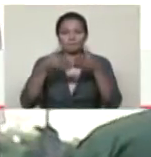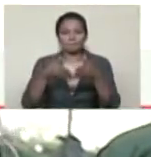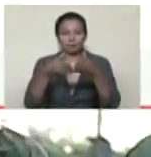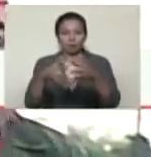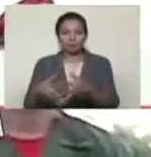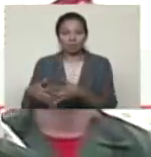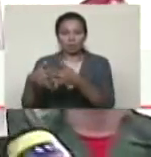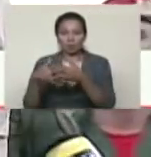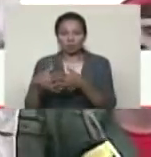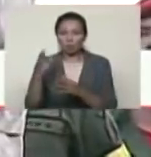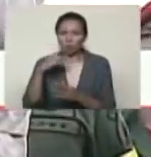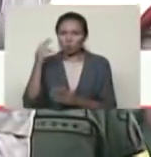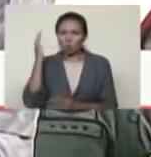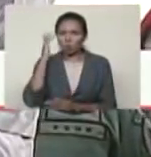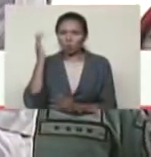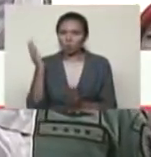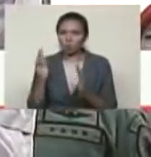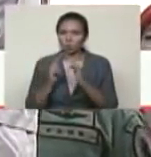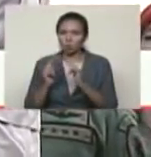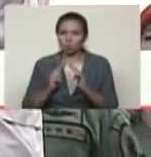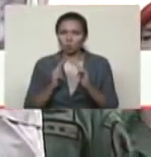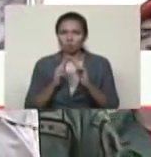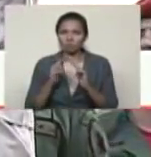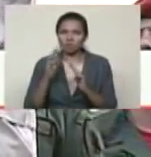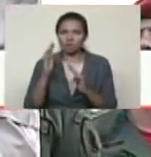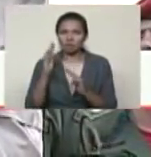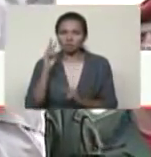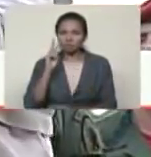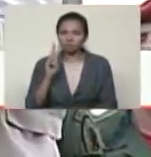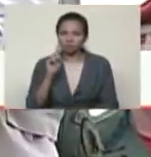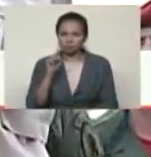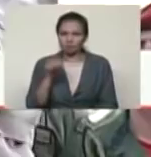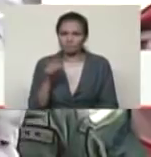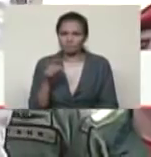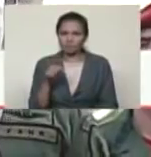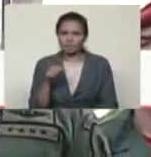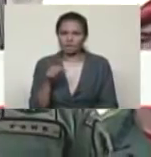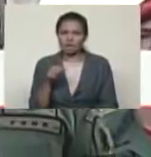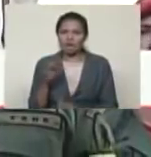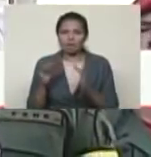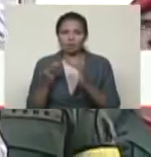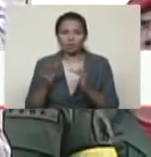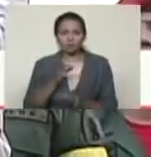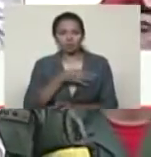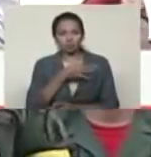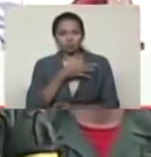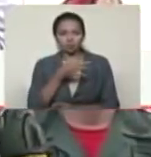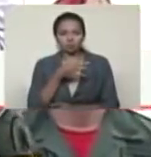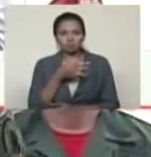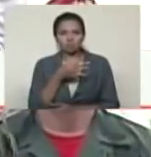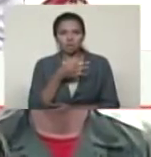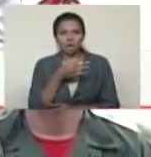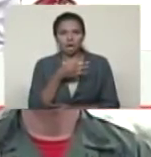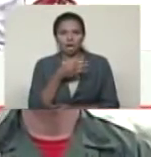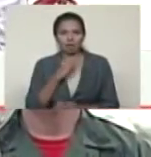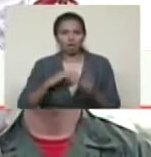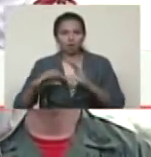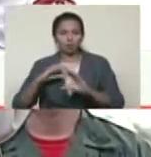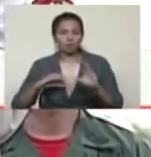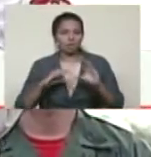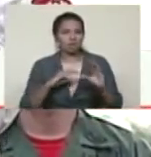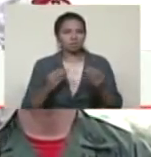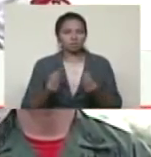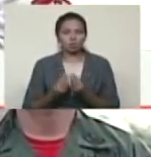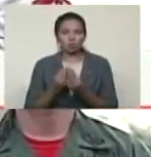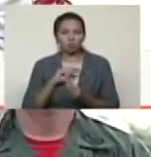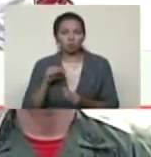Ya se conocen, seguramente la habrán visto ustedes por las redes sociales, las conversaciones entre nuestro